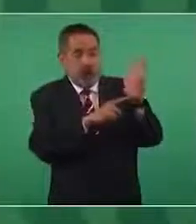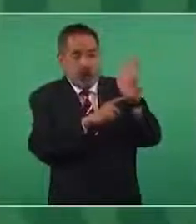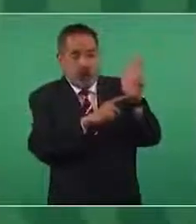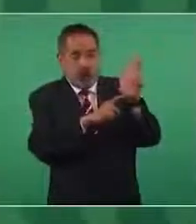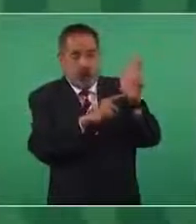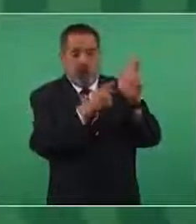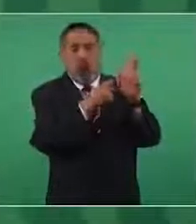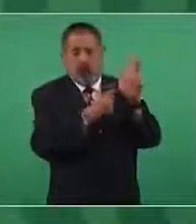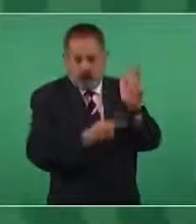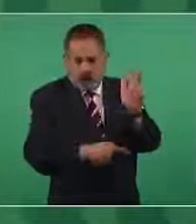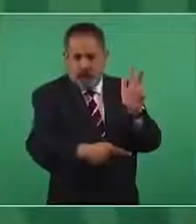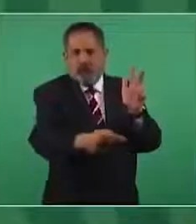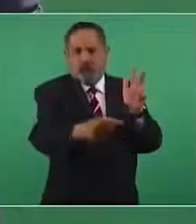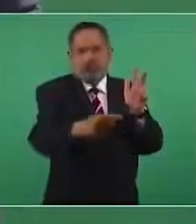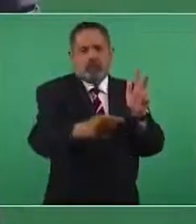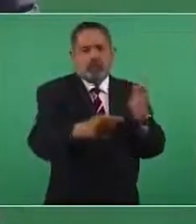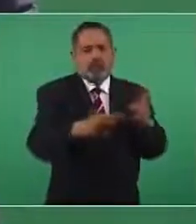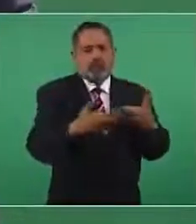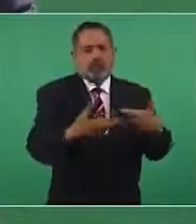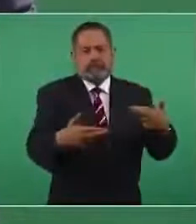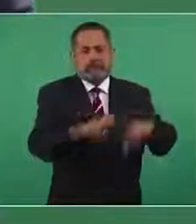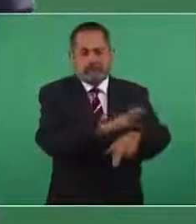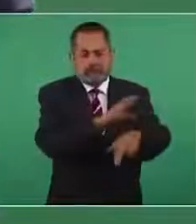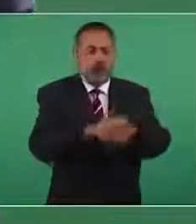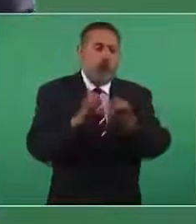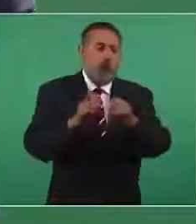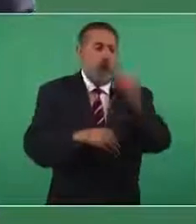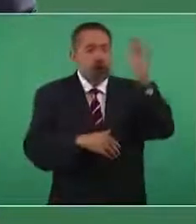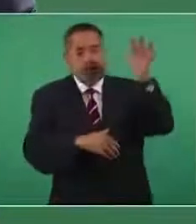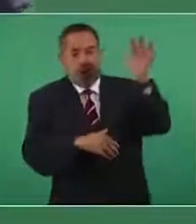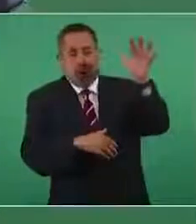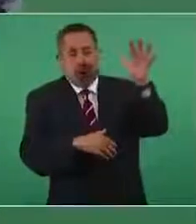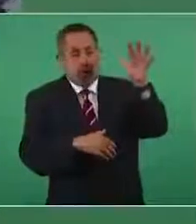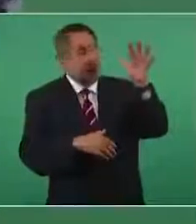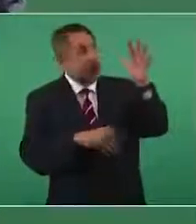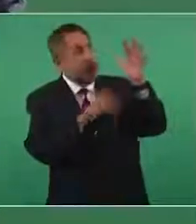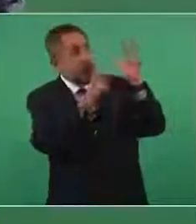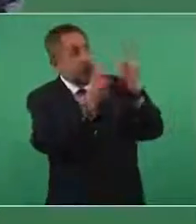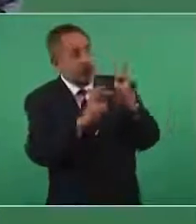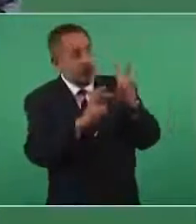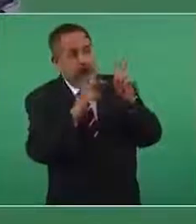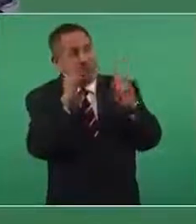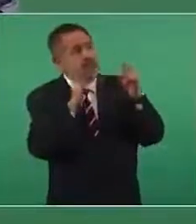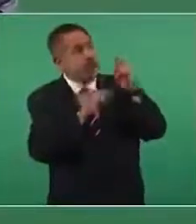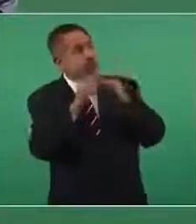no siempre hay sol. Y en el caso de las hidroeléctricas siempre